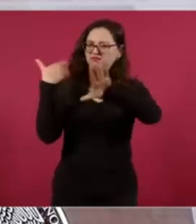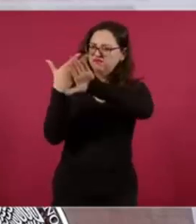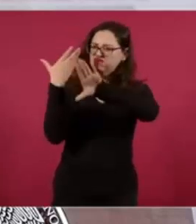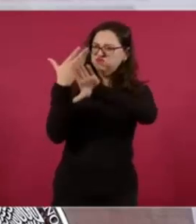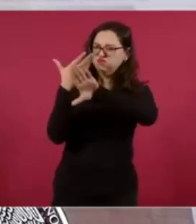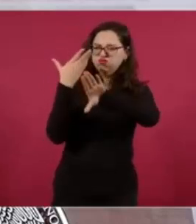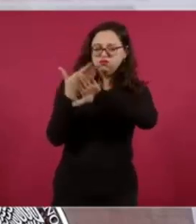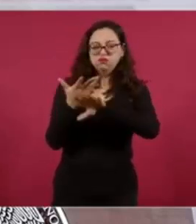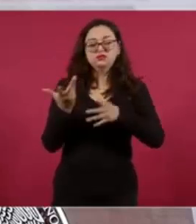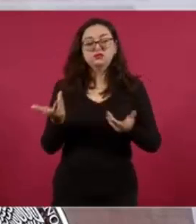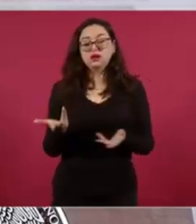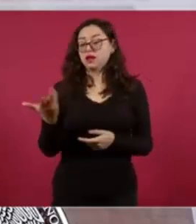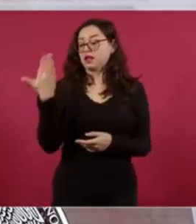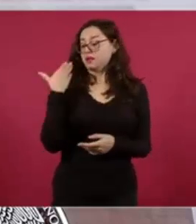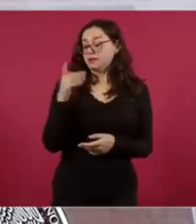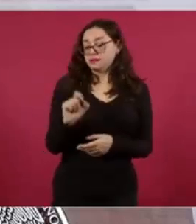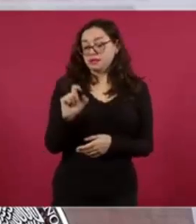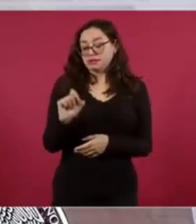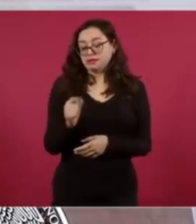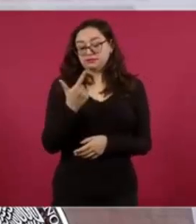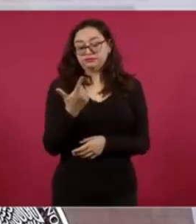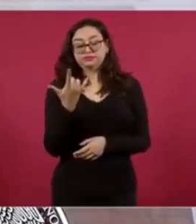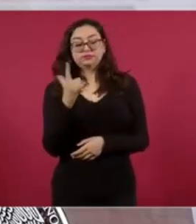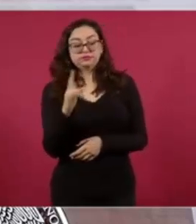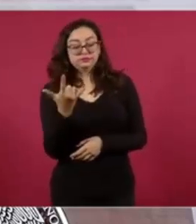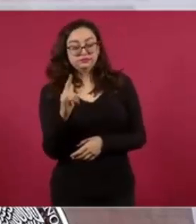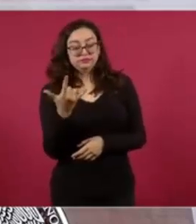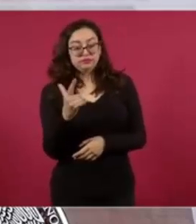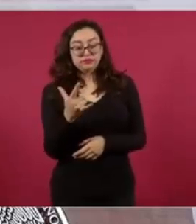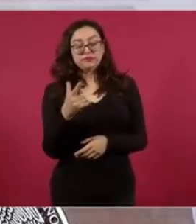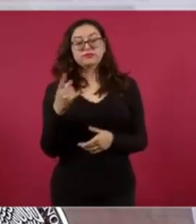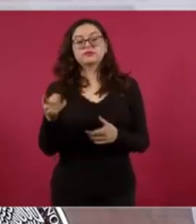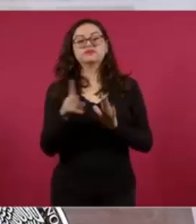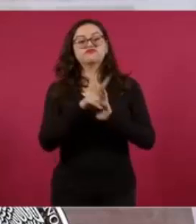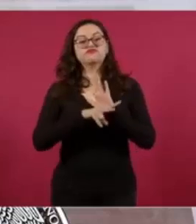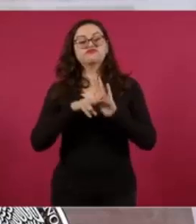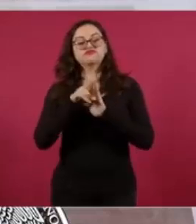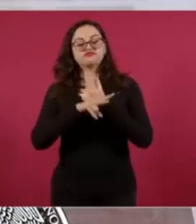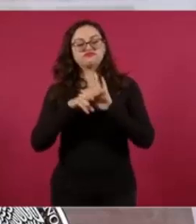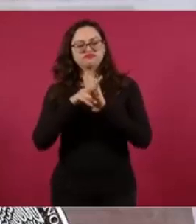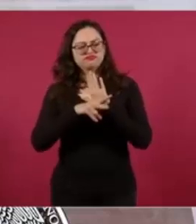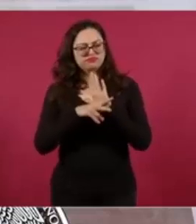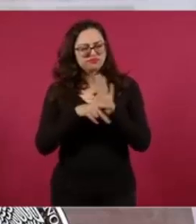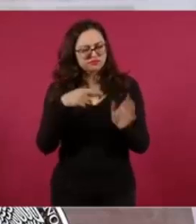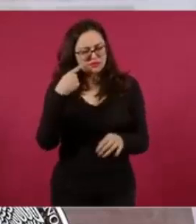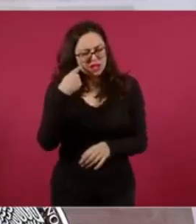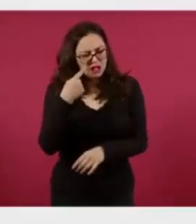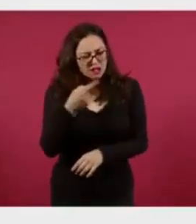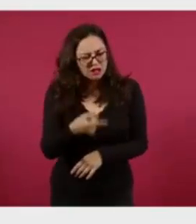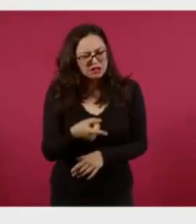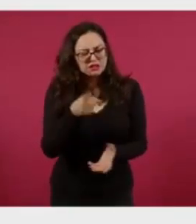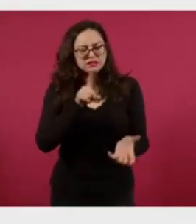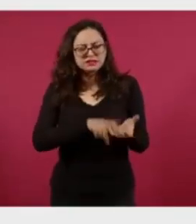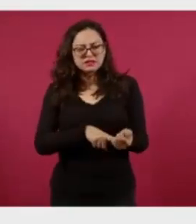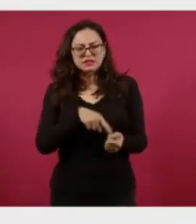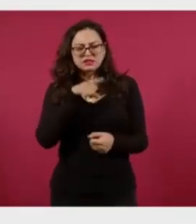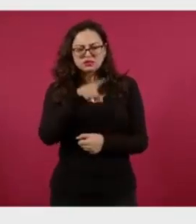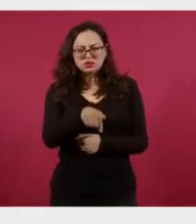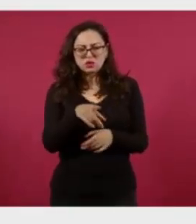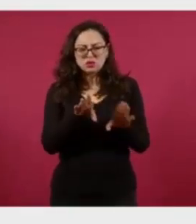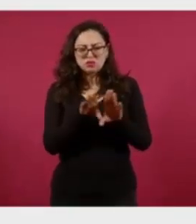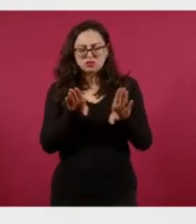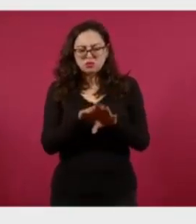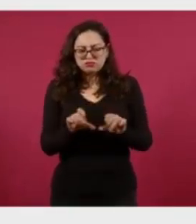Apenas el pasado 27 de julio circuló en redes sociales un video en el que se observa a un paciente siendo trasladado en un